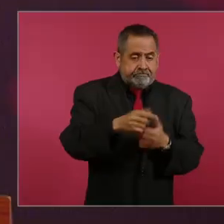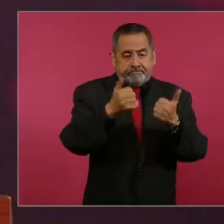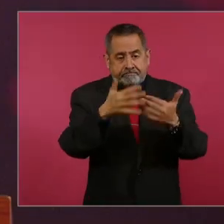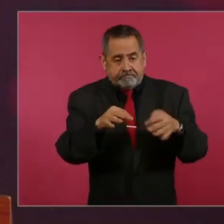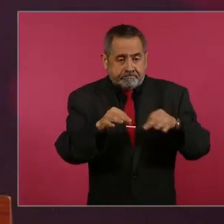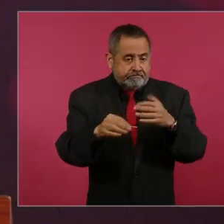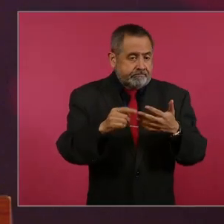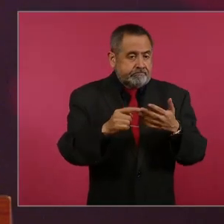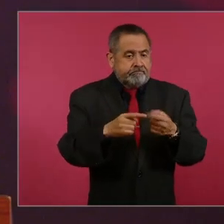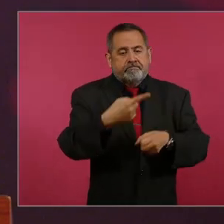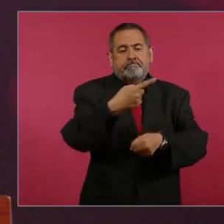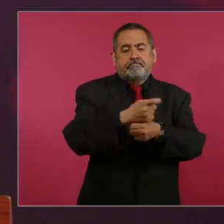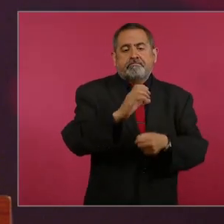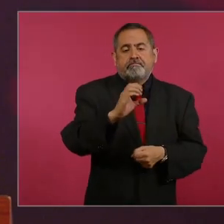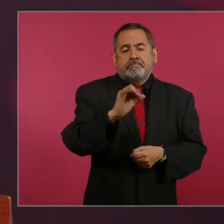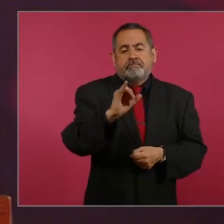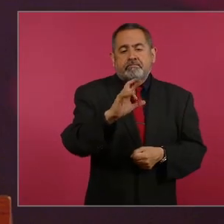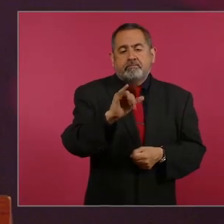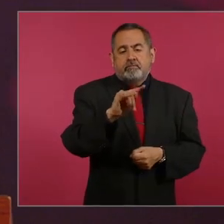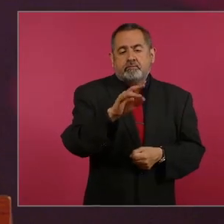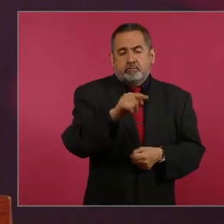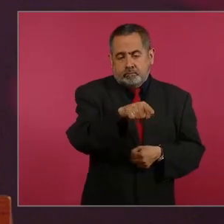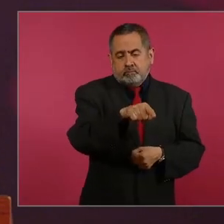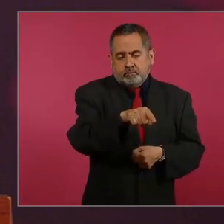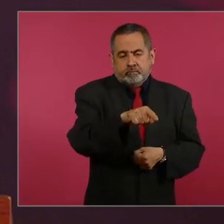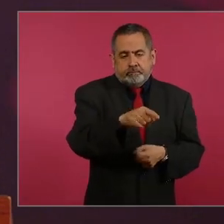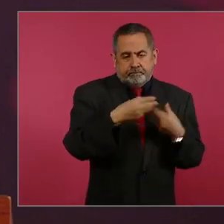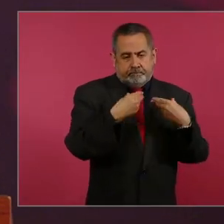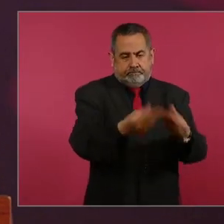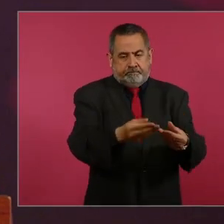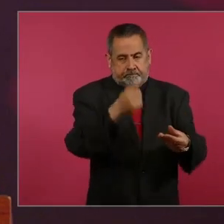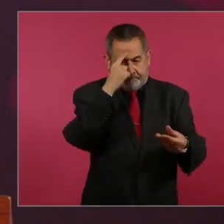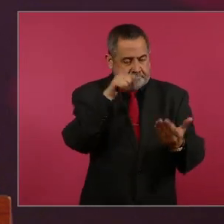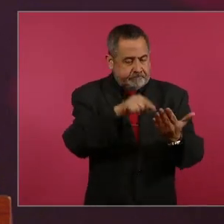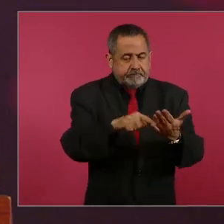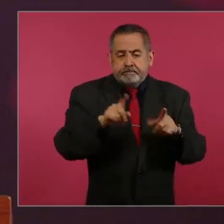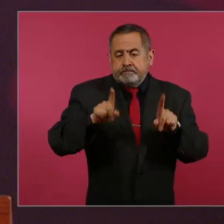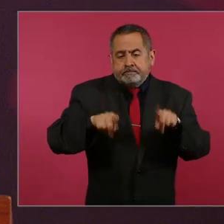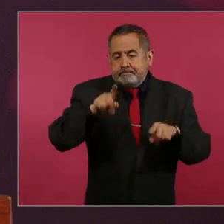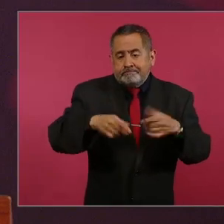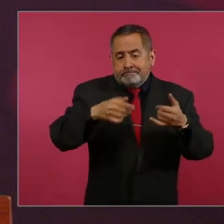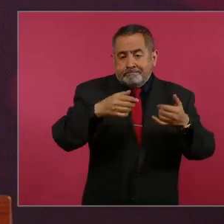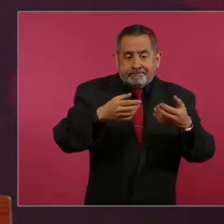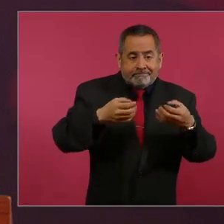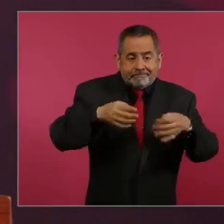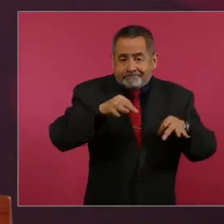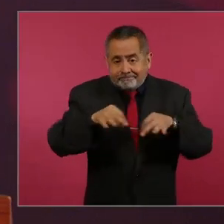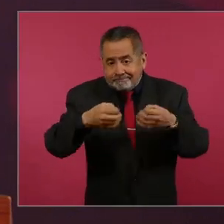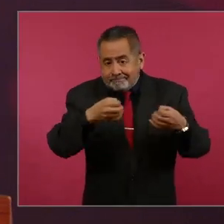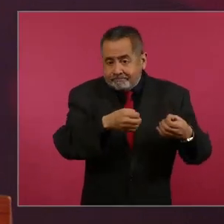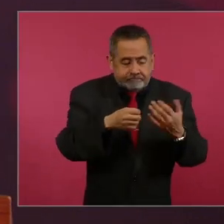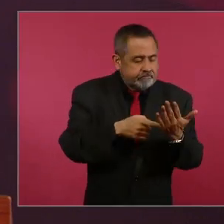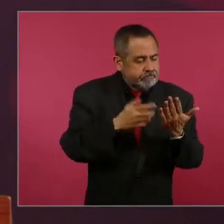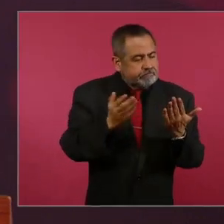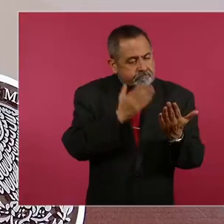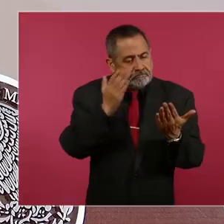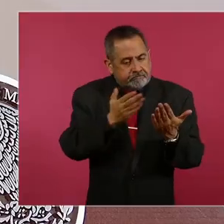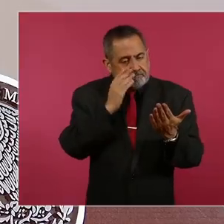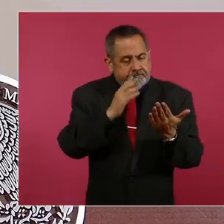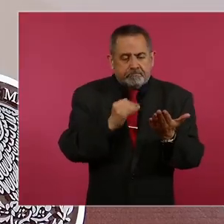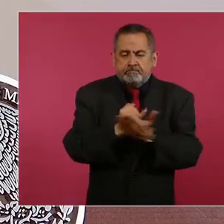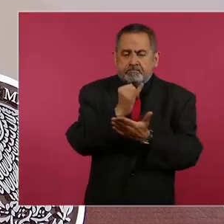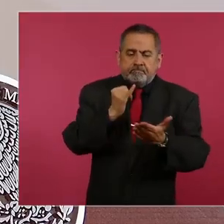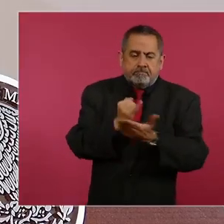todo en el primer circuito, que es donde están estos asuntos, puedan tener en sus manos y puedan organizar estas cargas,